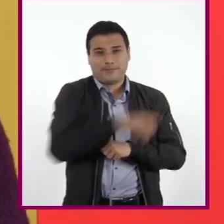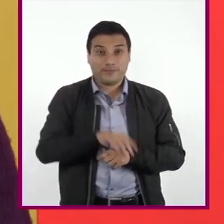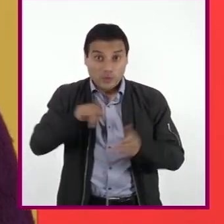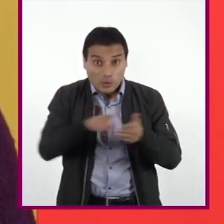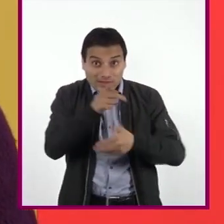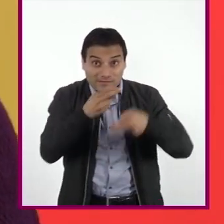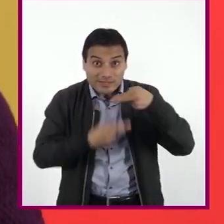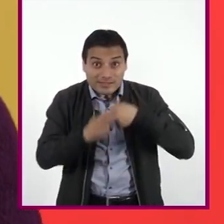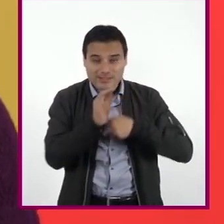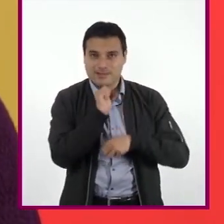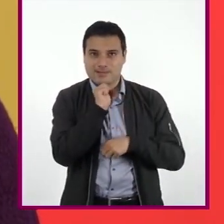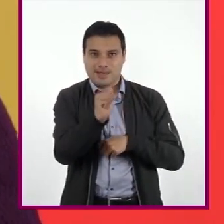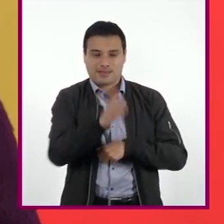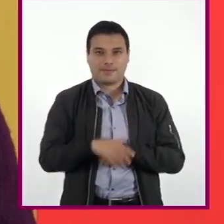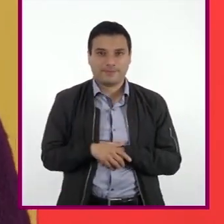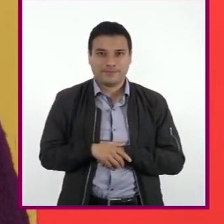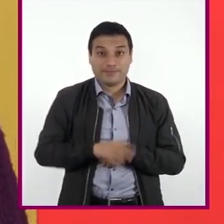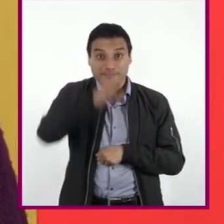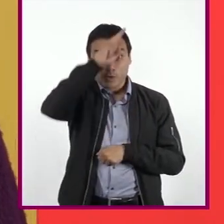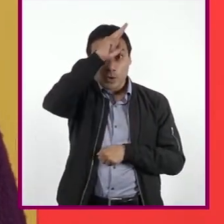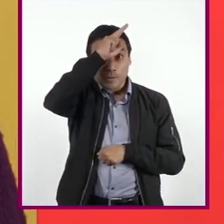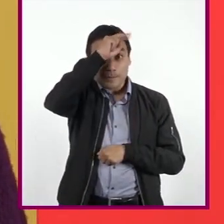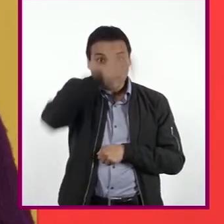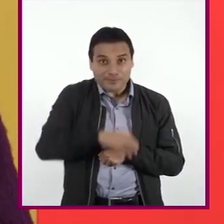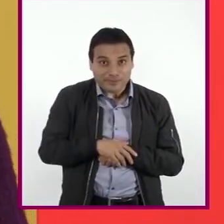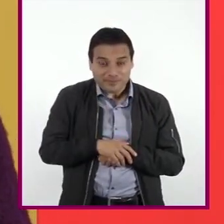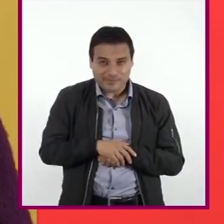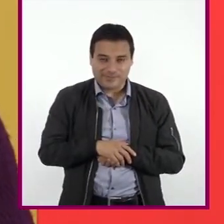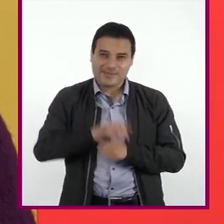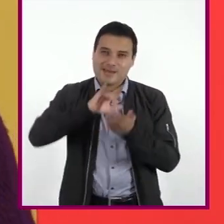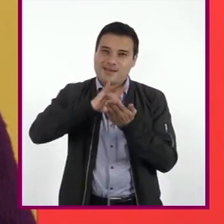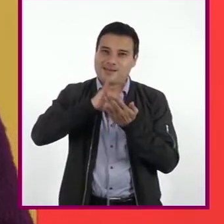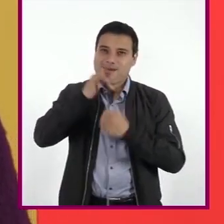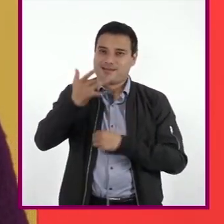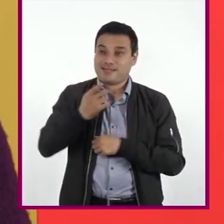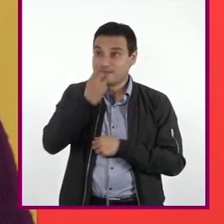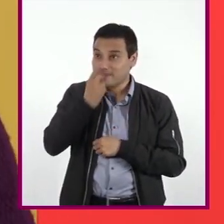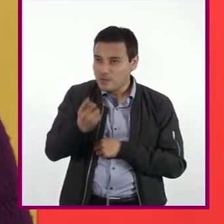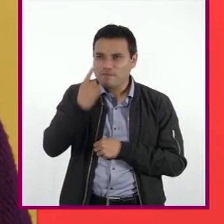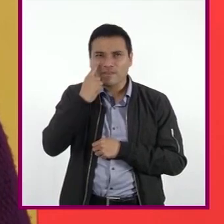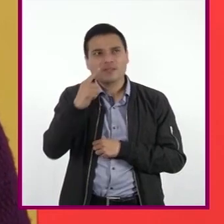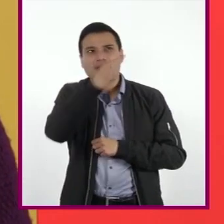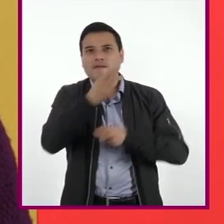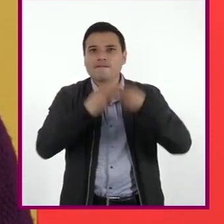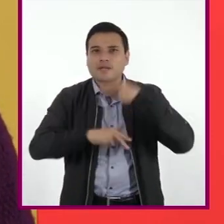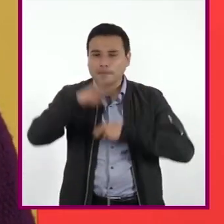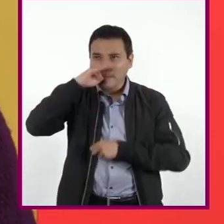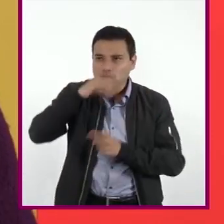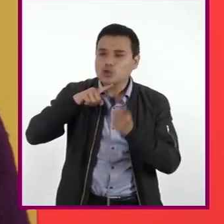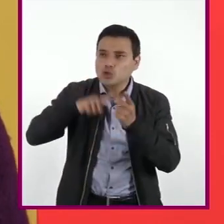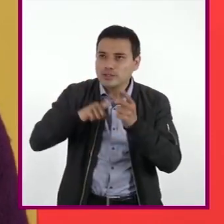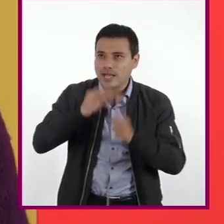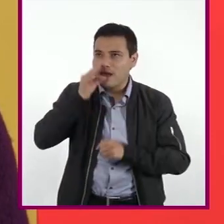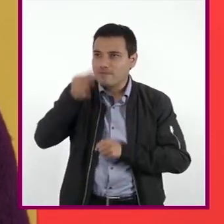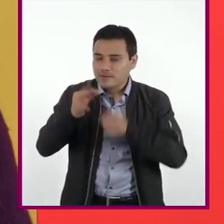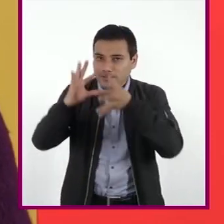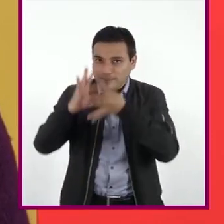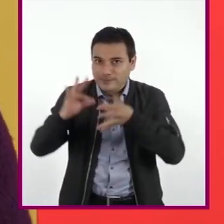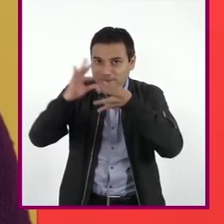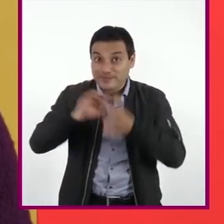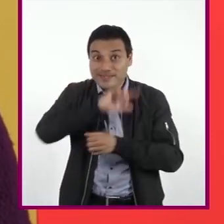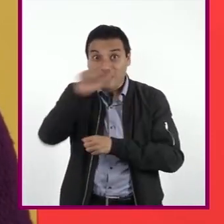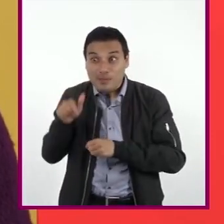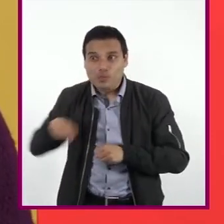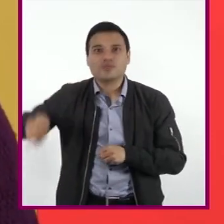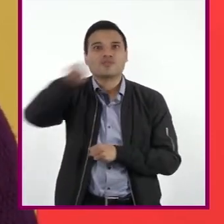En agradecimiento, la hormiga les reveló el secreto del cultivo y la cosecha del maíz, para que tuvieran